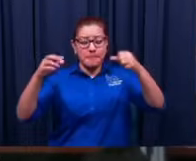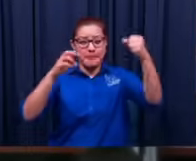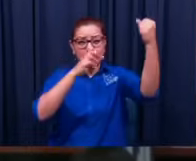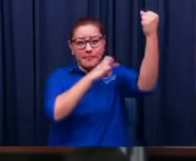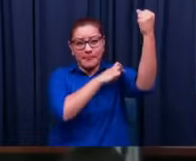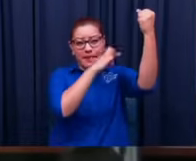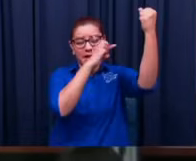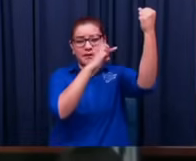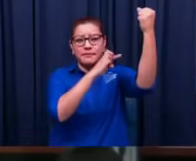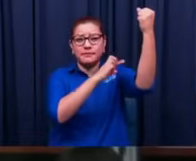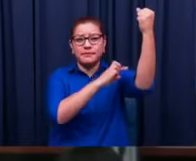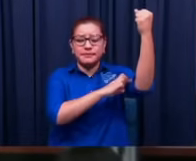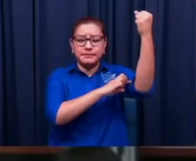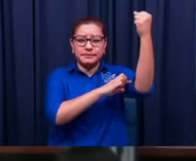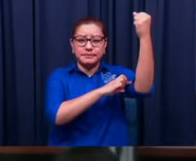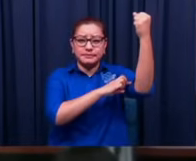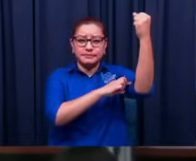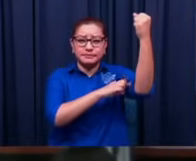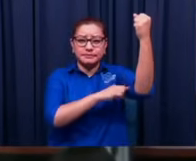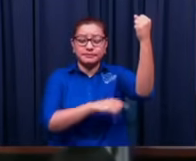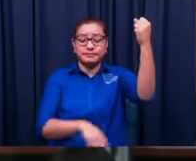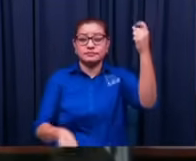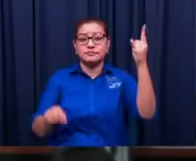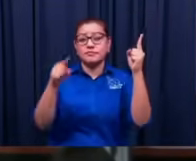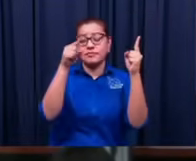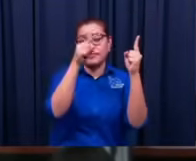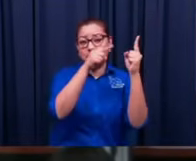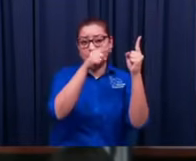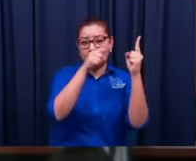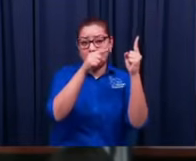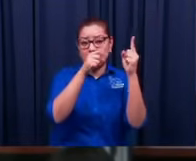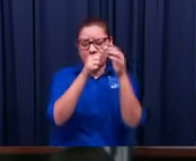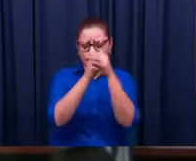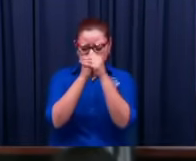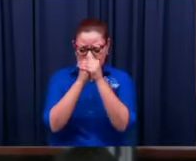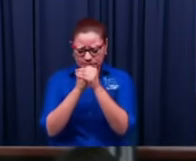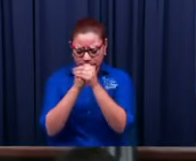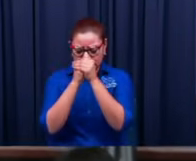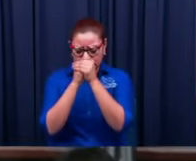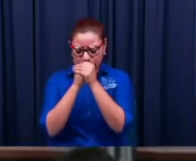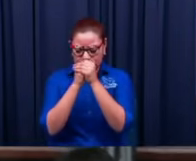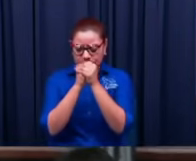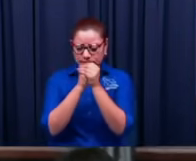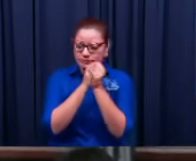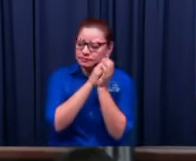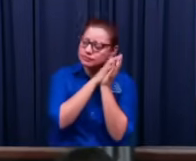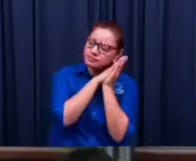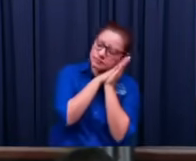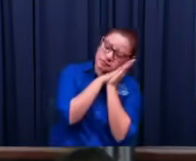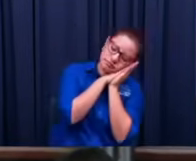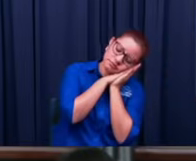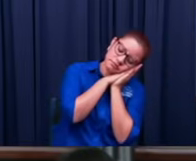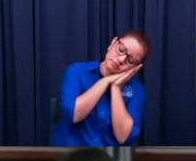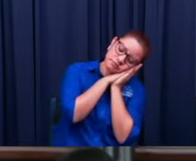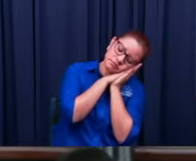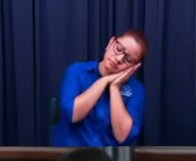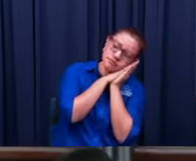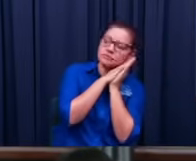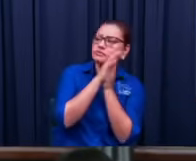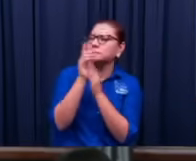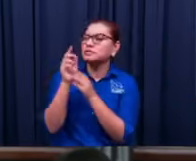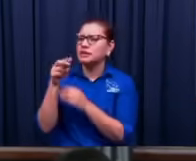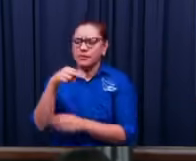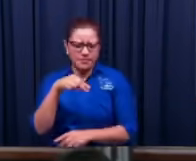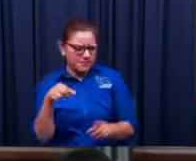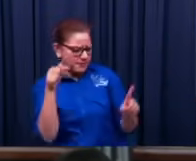Usted no sabe la influencia que tiene cuando esa persona está dormida ahí y usted está despierto intercediendo por él a la par. En